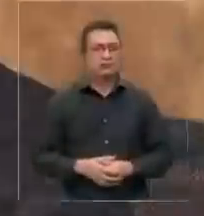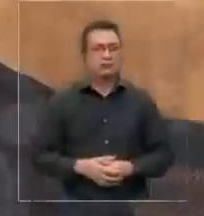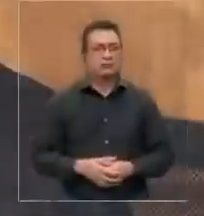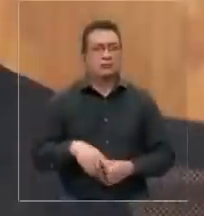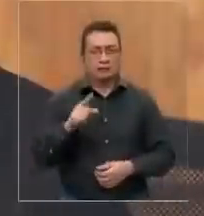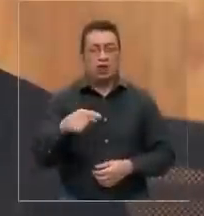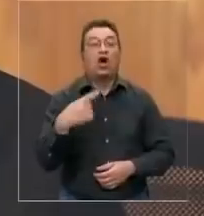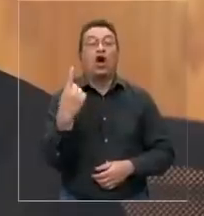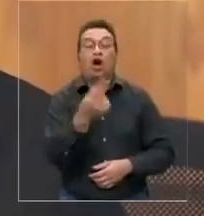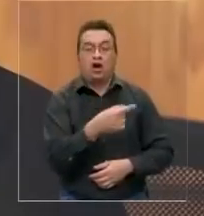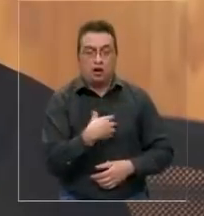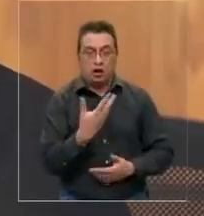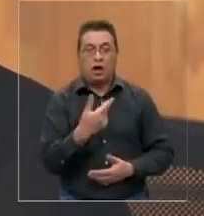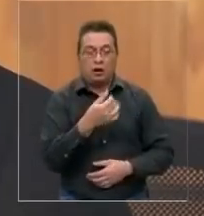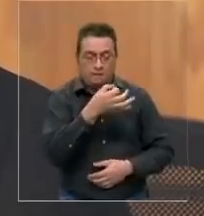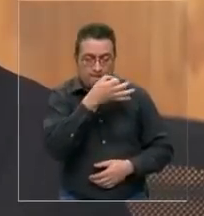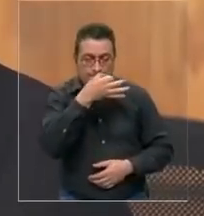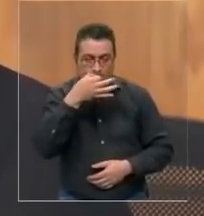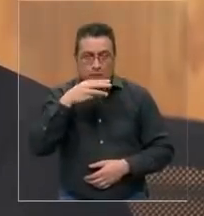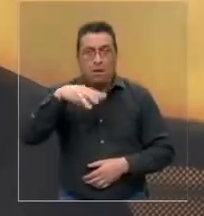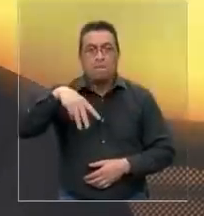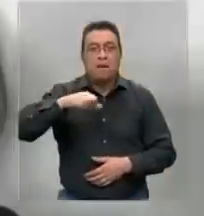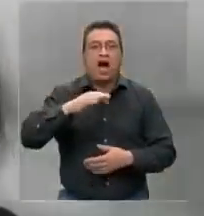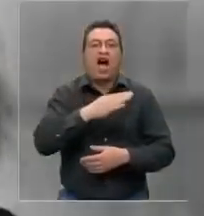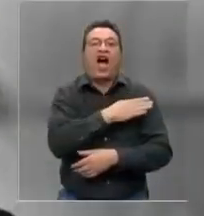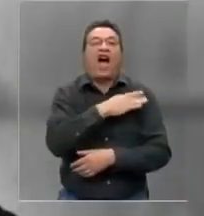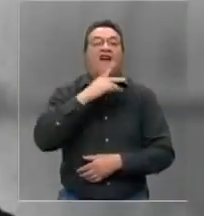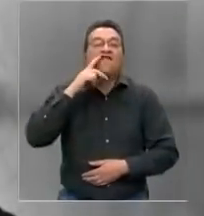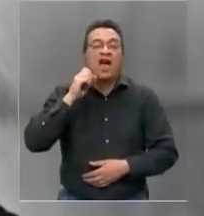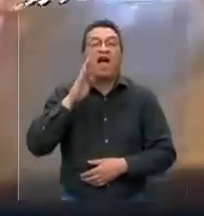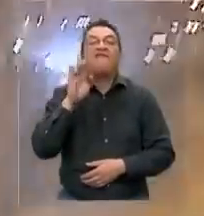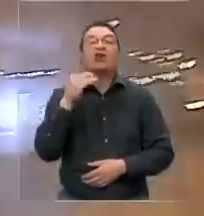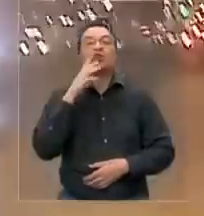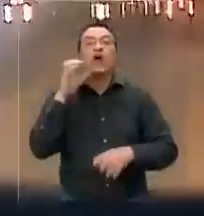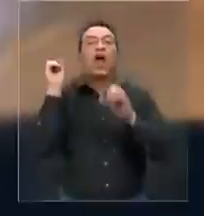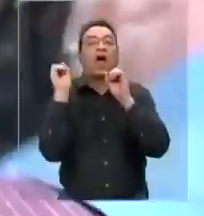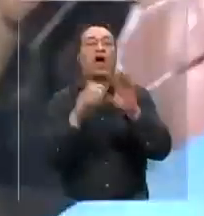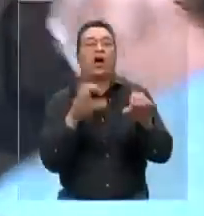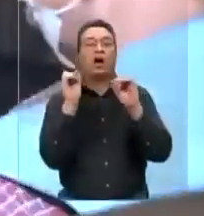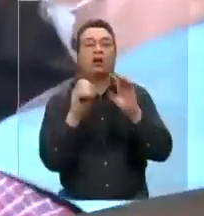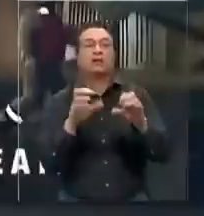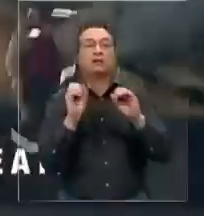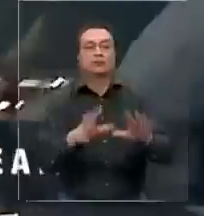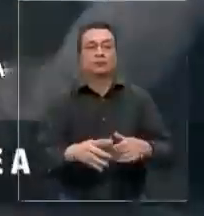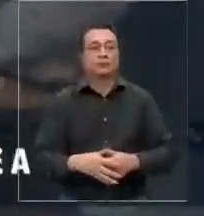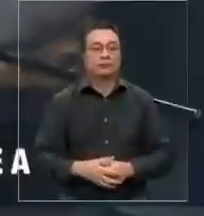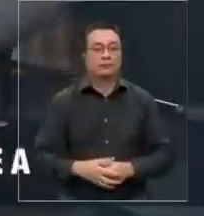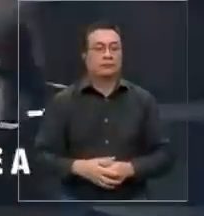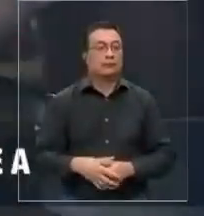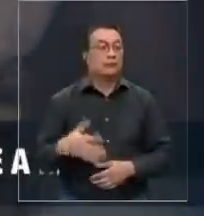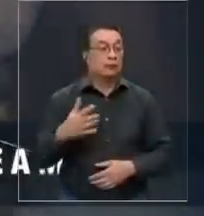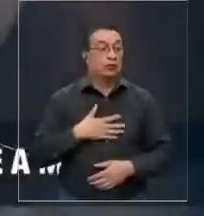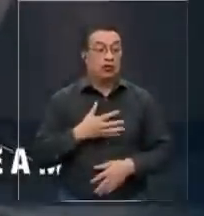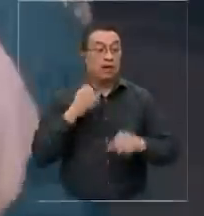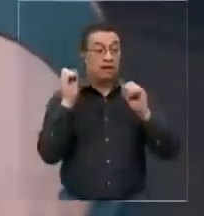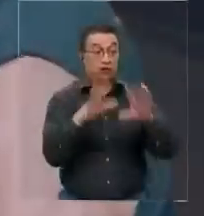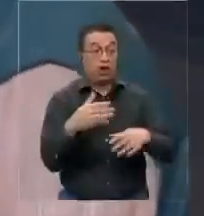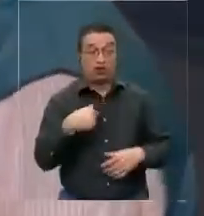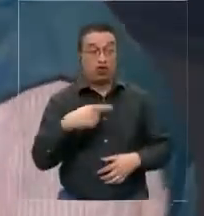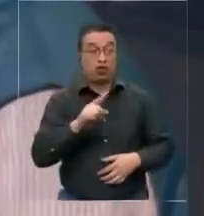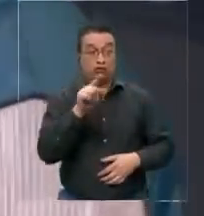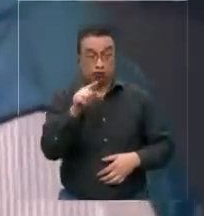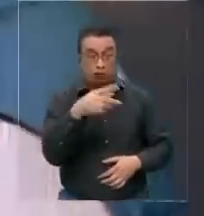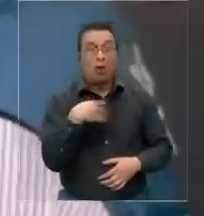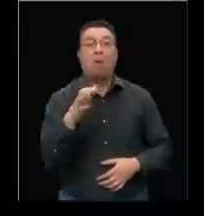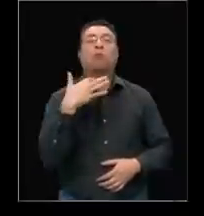Son atractivos para que estas mafias de la basura tiren sus desechos. Yo no estaba hablando de basura, ¿me viste a mí? ¿Por qué no